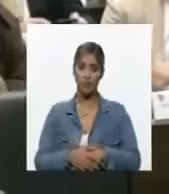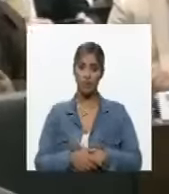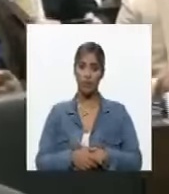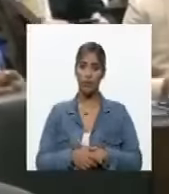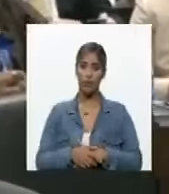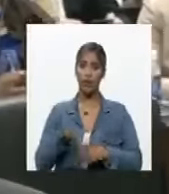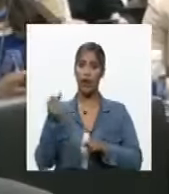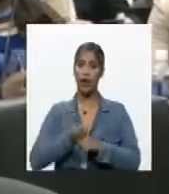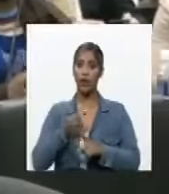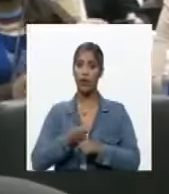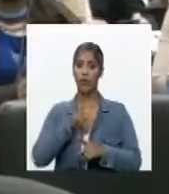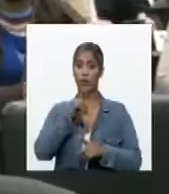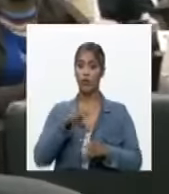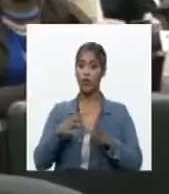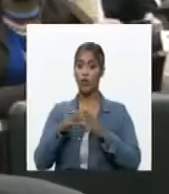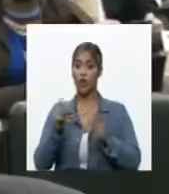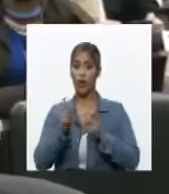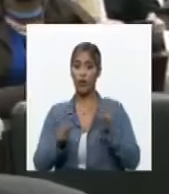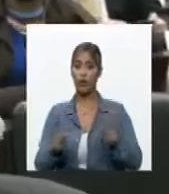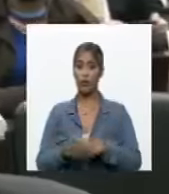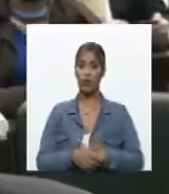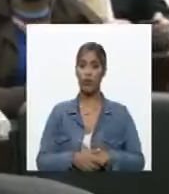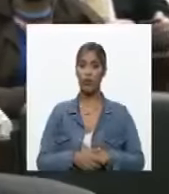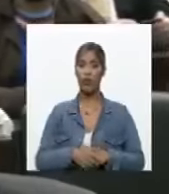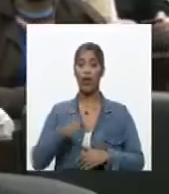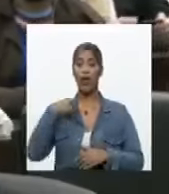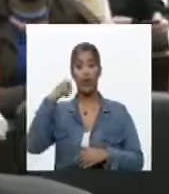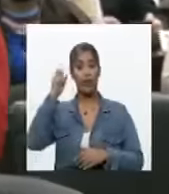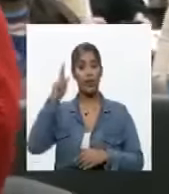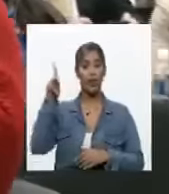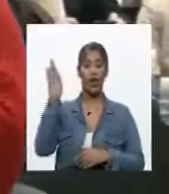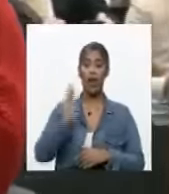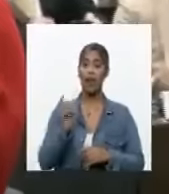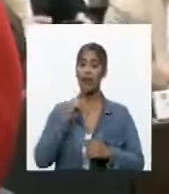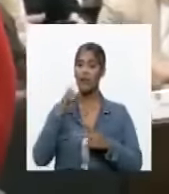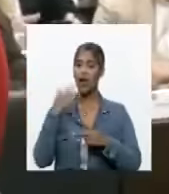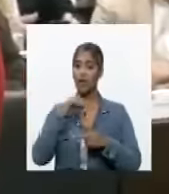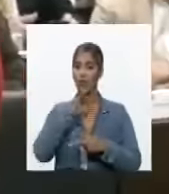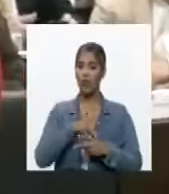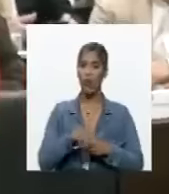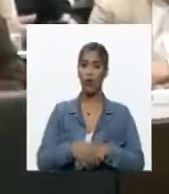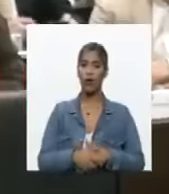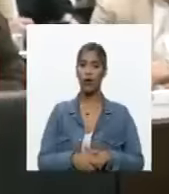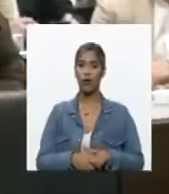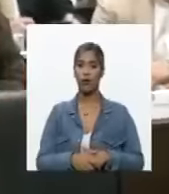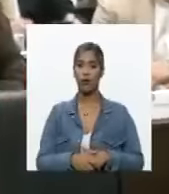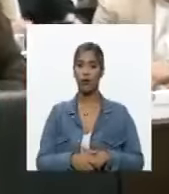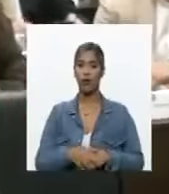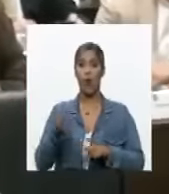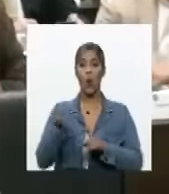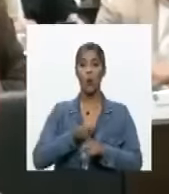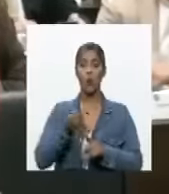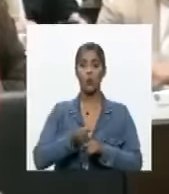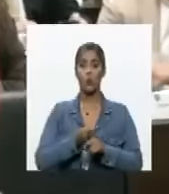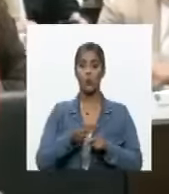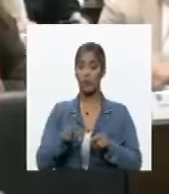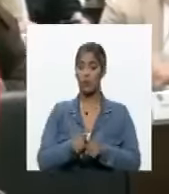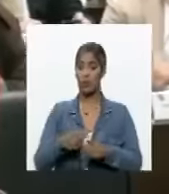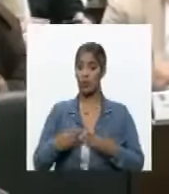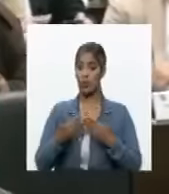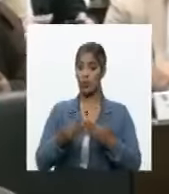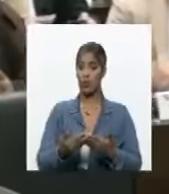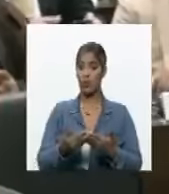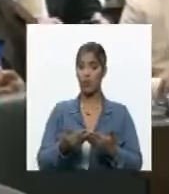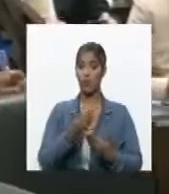en vano la lucha que dieron los combatientes de Yumare, del Caracazo, de Cararabo, del Amparo. Sería en vano la lucha que dio